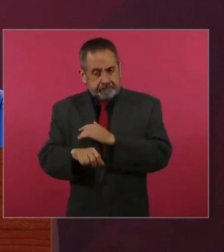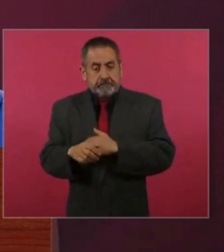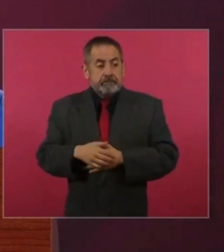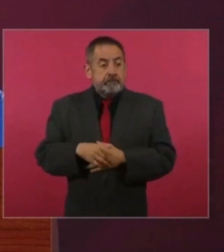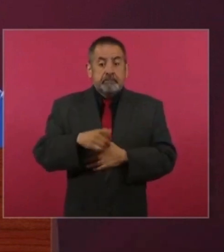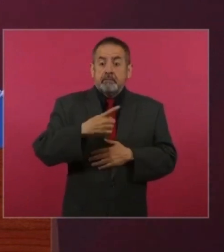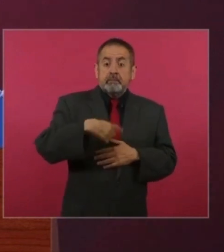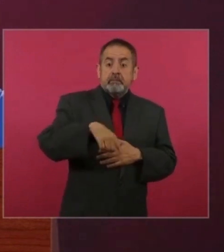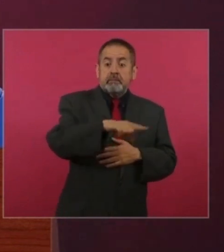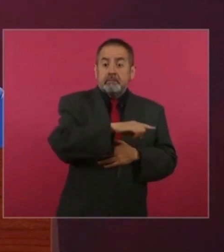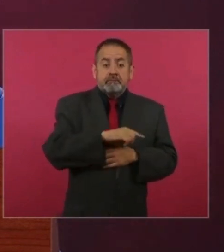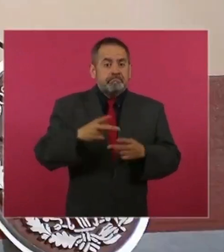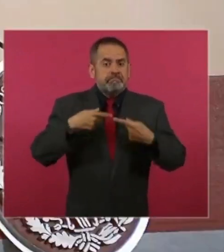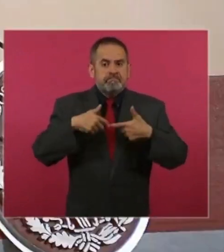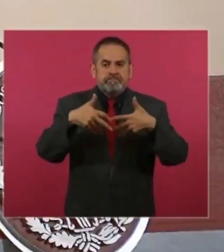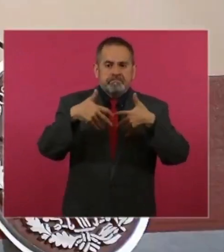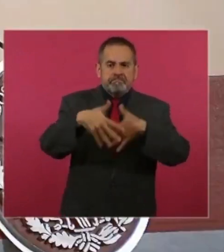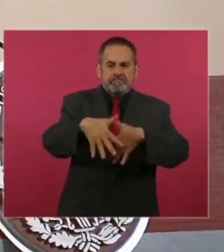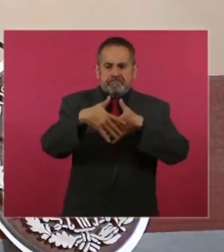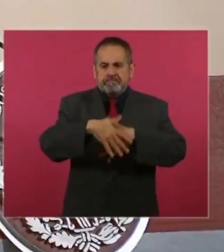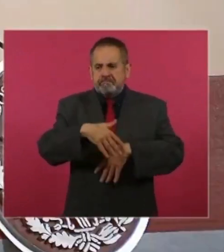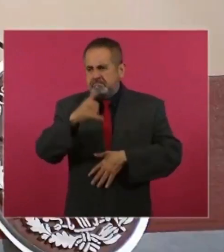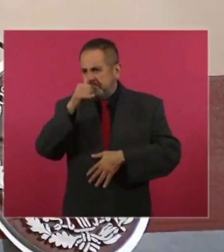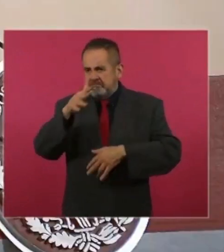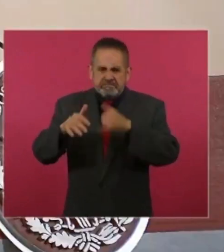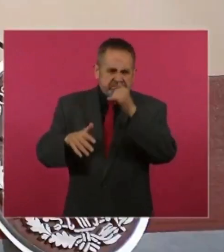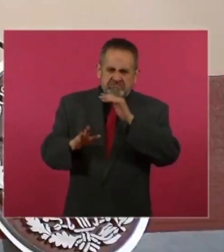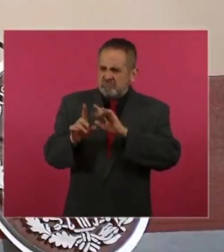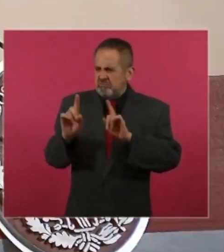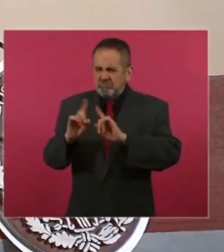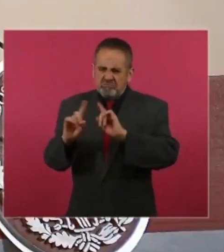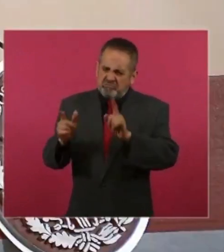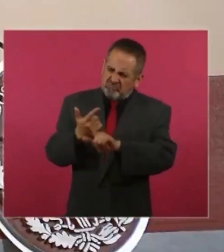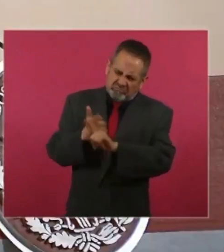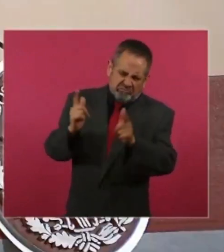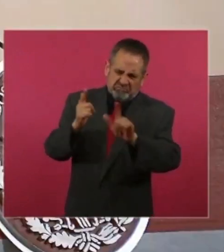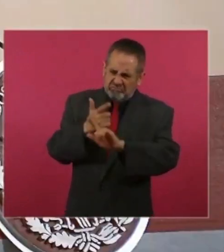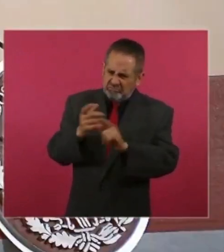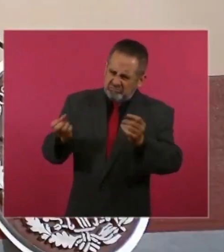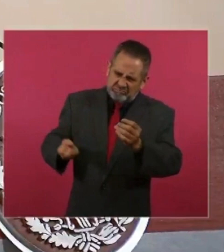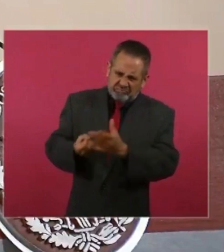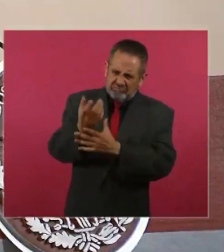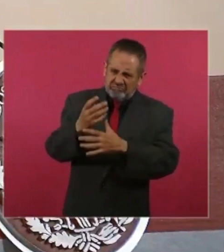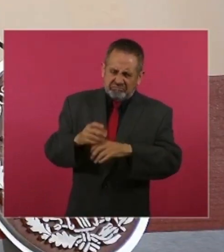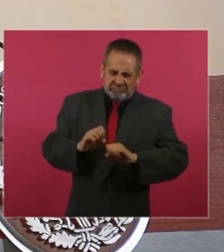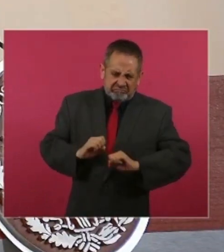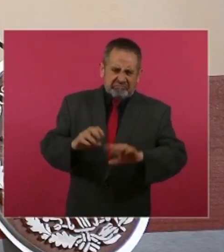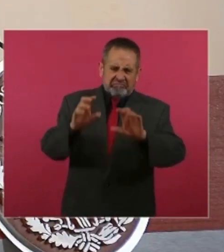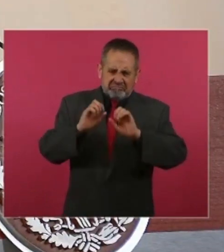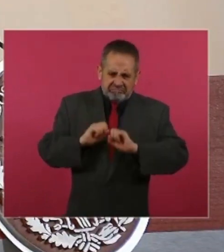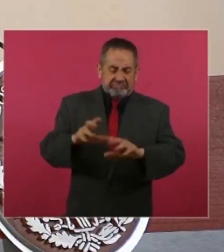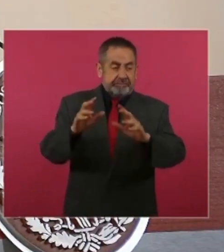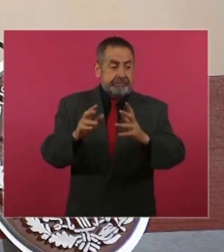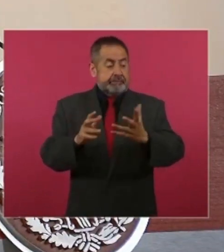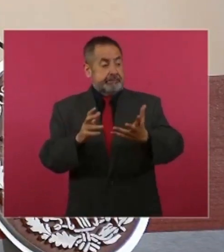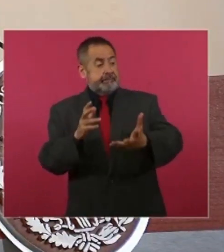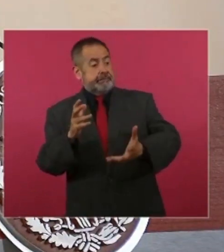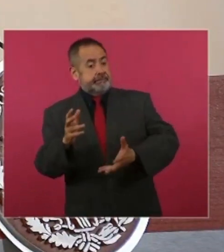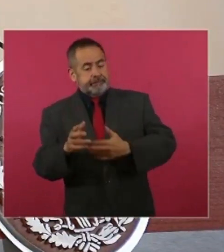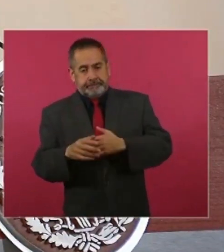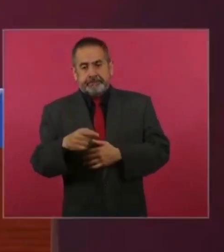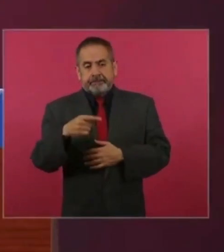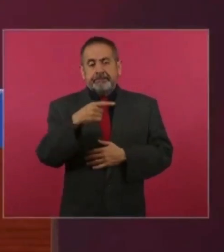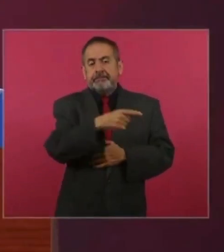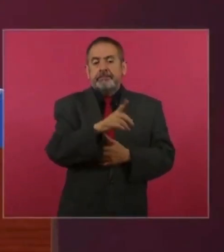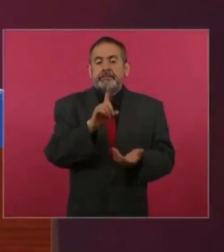movilizaron para exigir la liberación de estas dos personas pertenecientes a